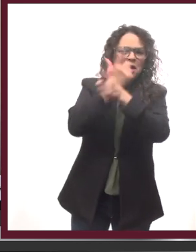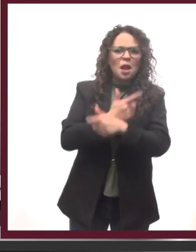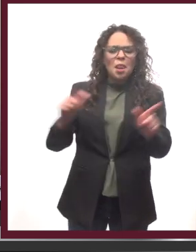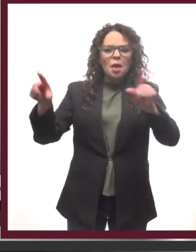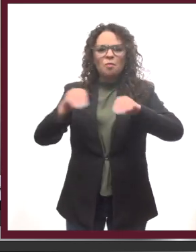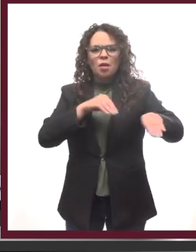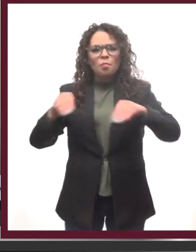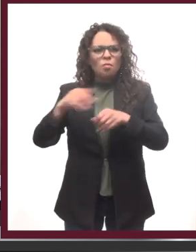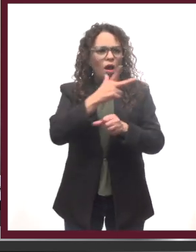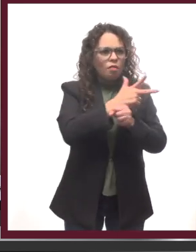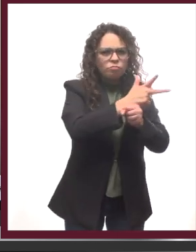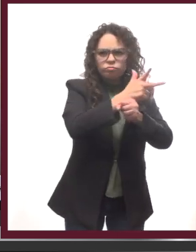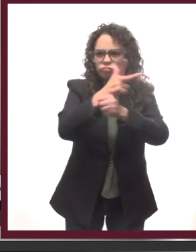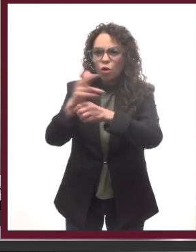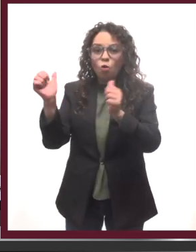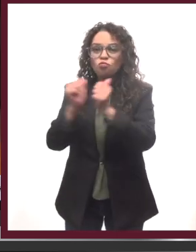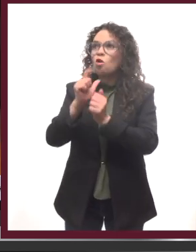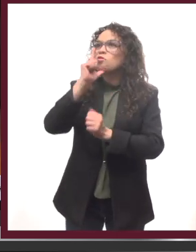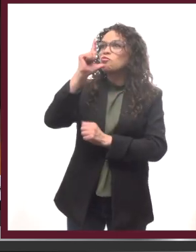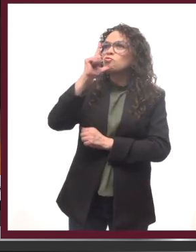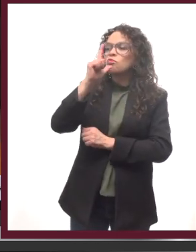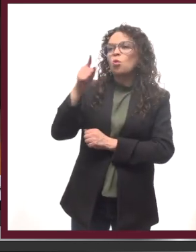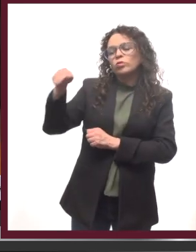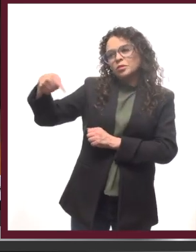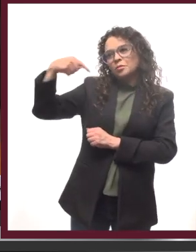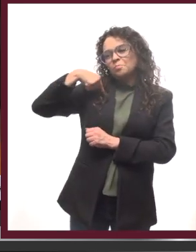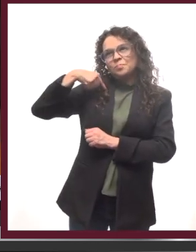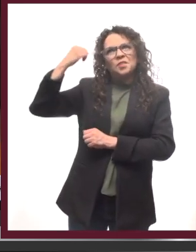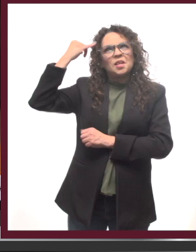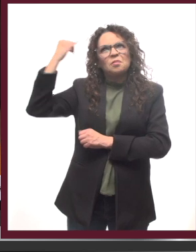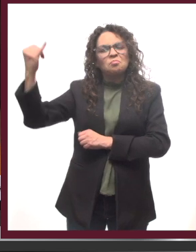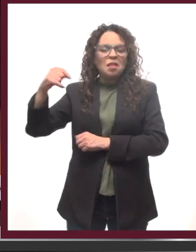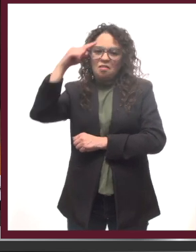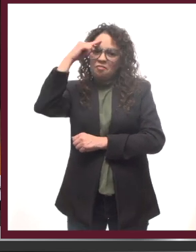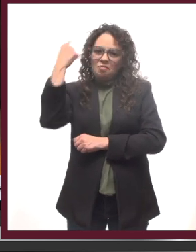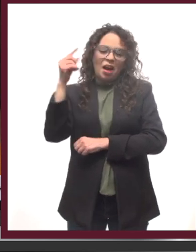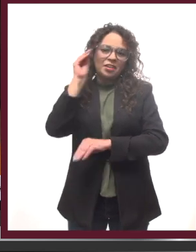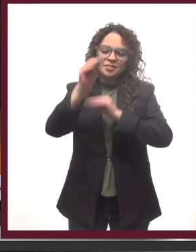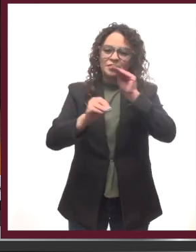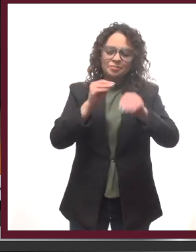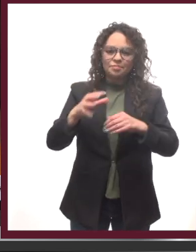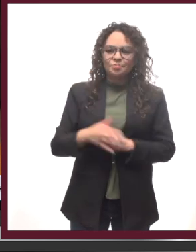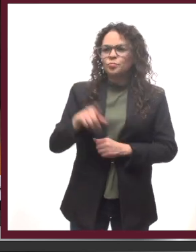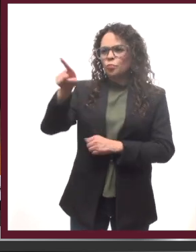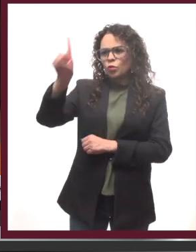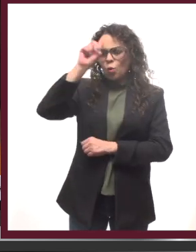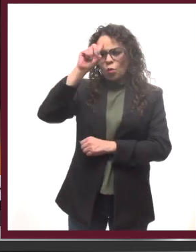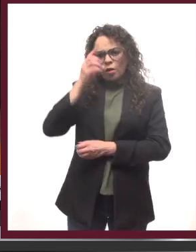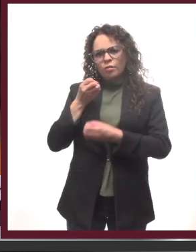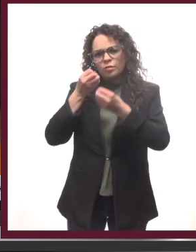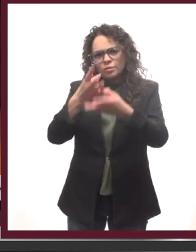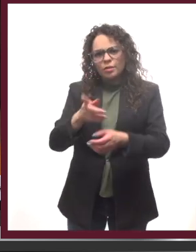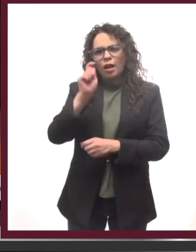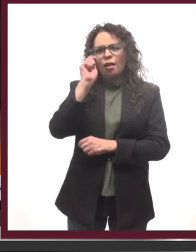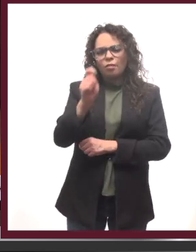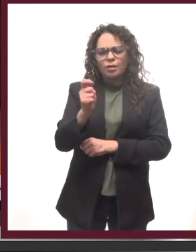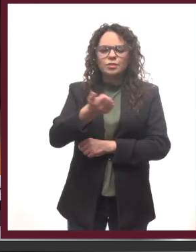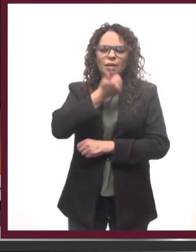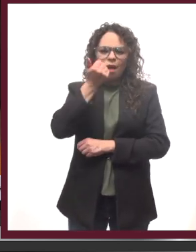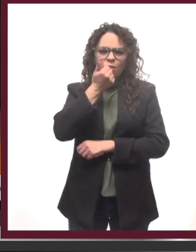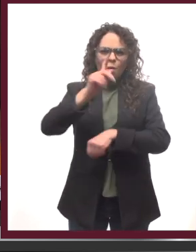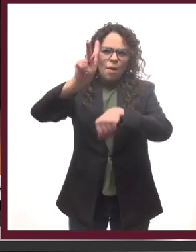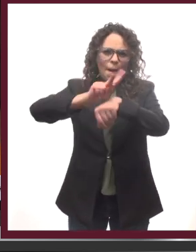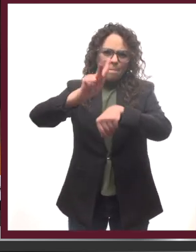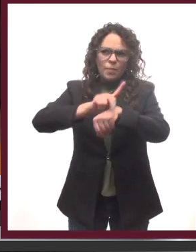cualquier movimiento de cámara y cualquier tipo de iluminación que se esté imaginando. ¿Qué le sugerirías a las y los estudiantes de educación